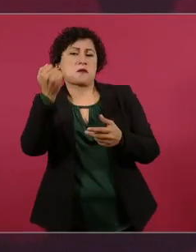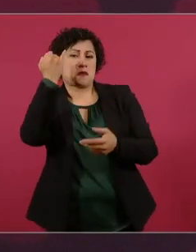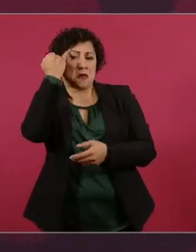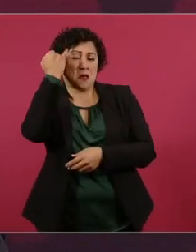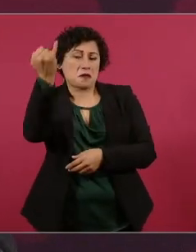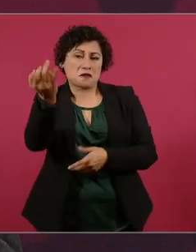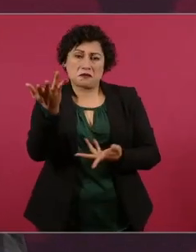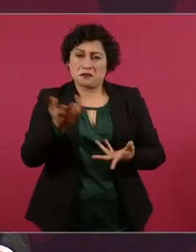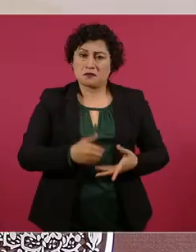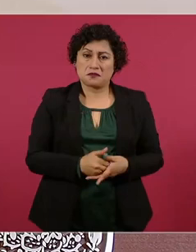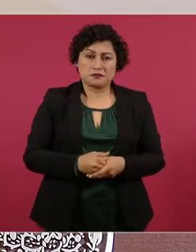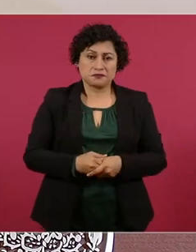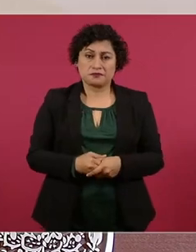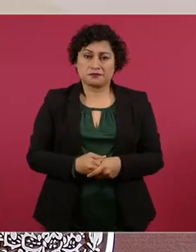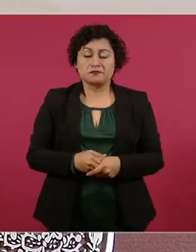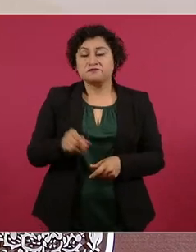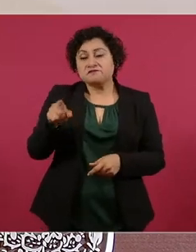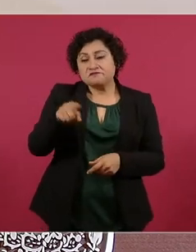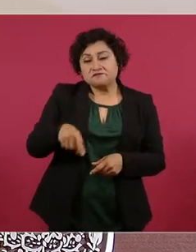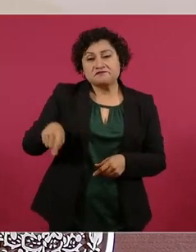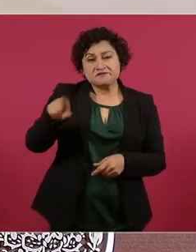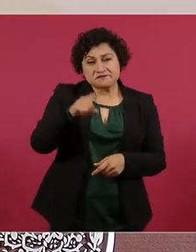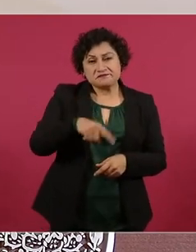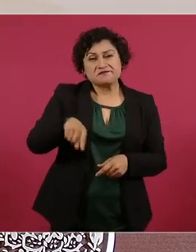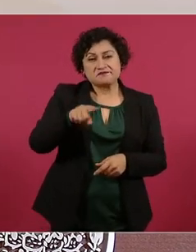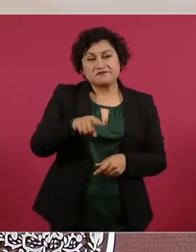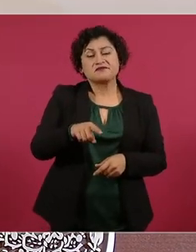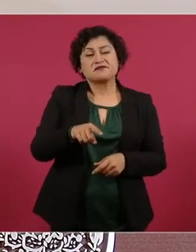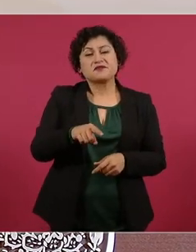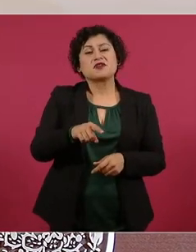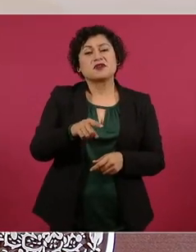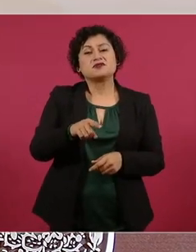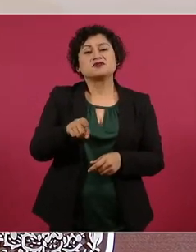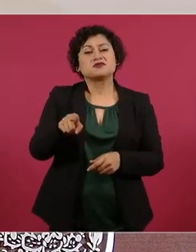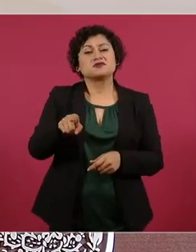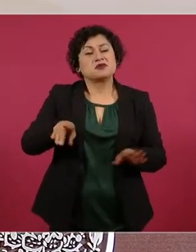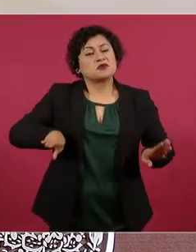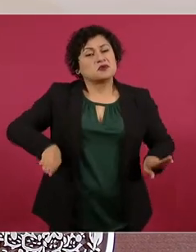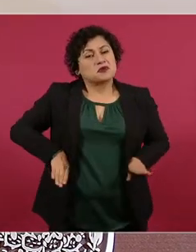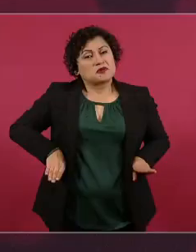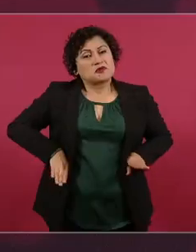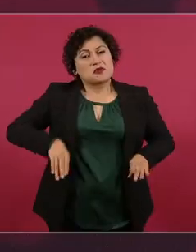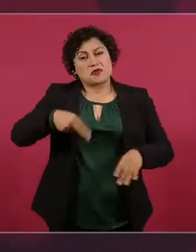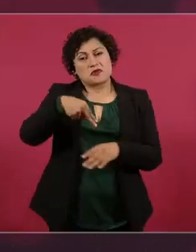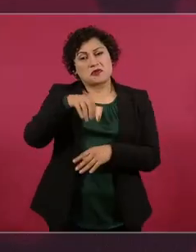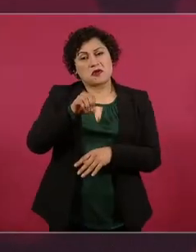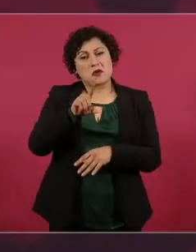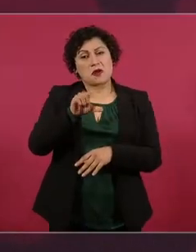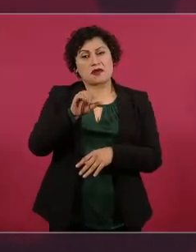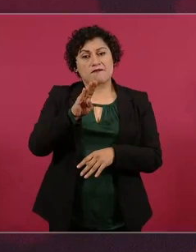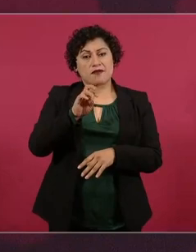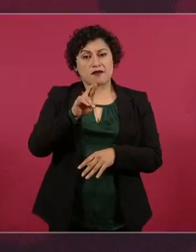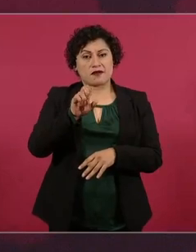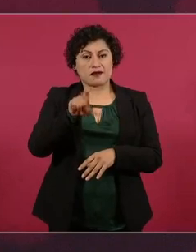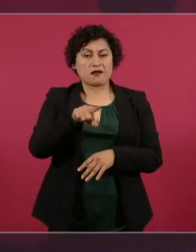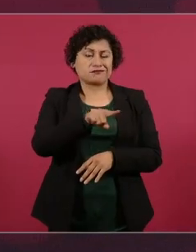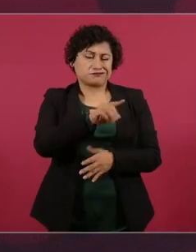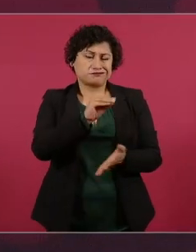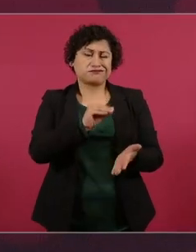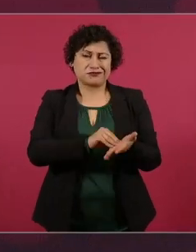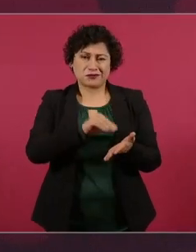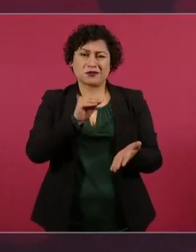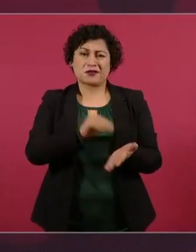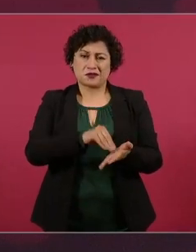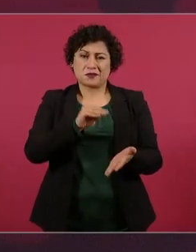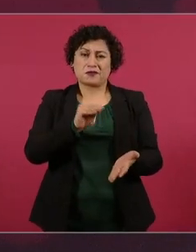ellos todavía están defendiendo el modelo neoliberal. Ellos quisieran